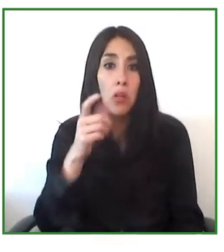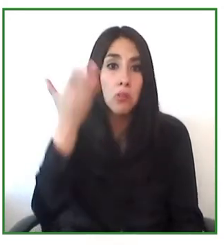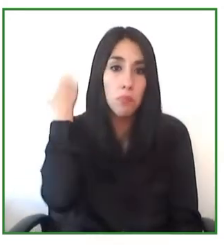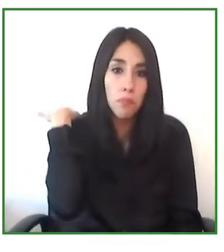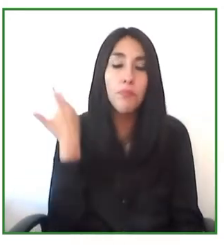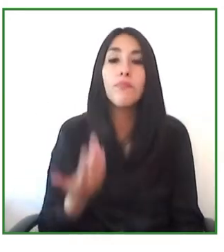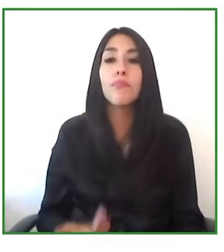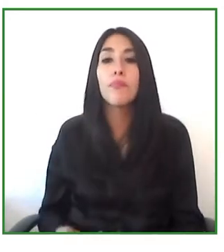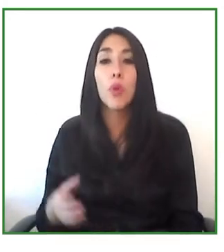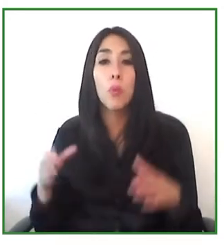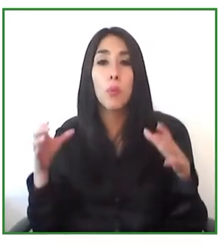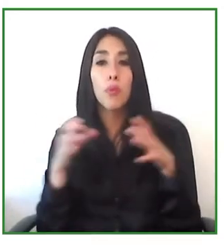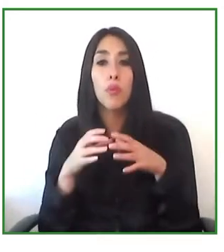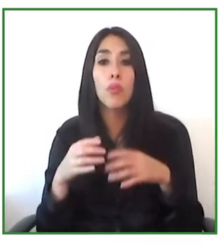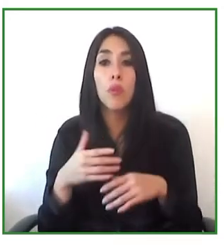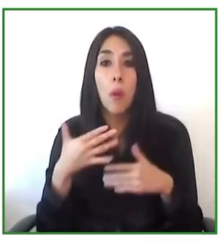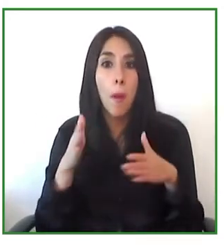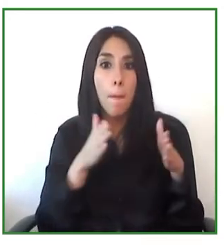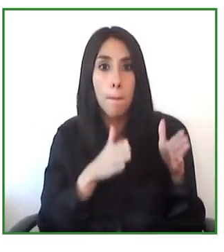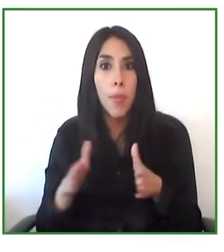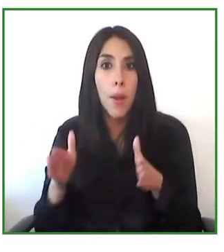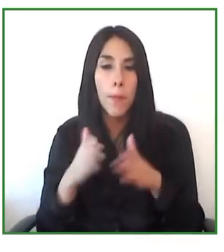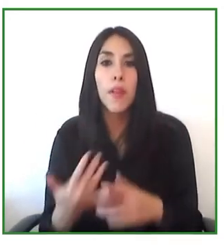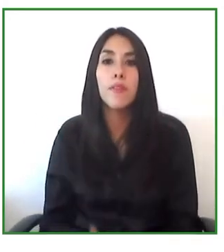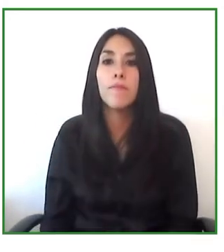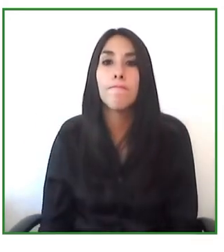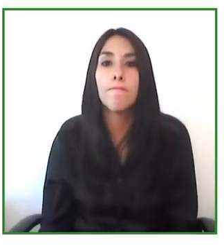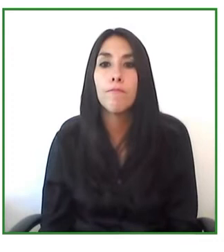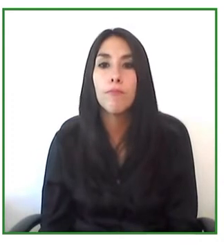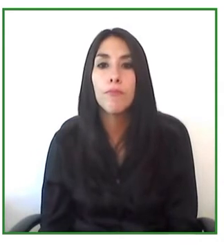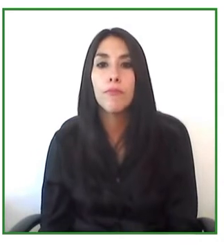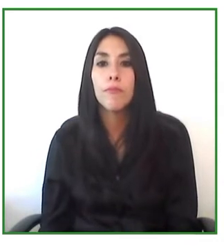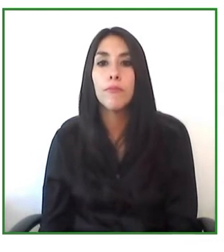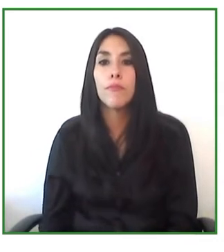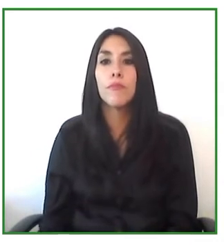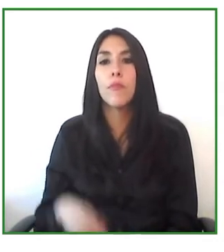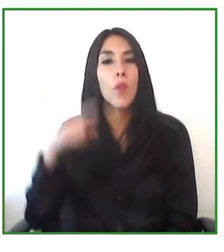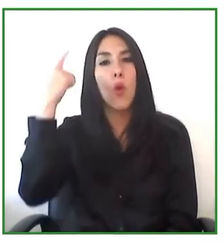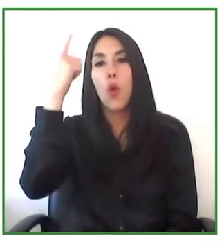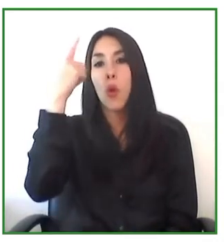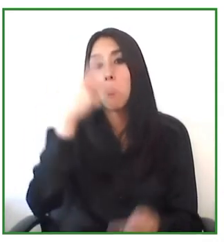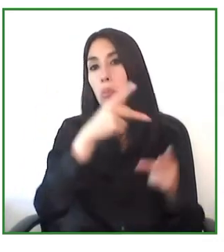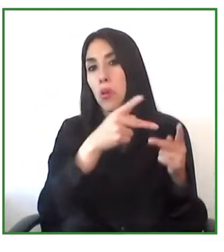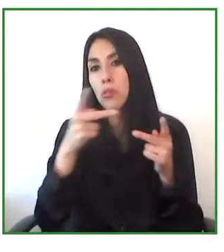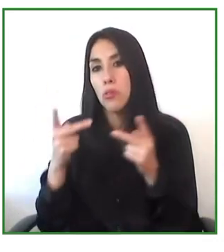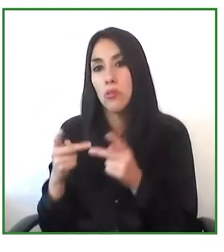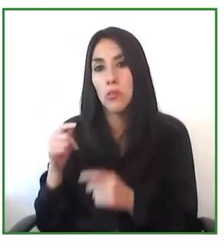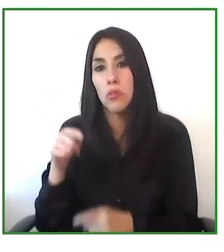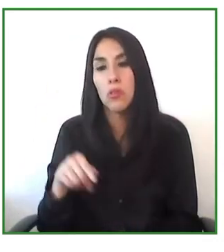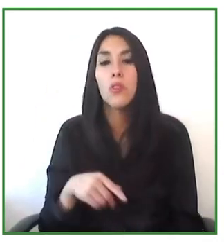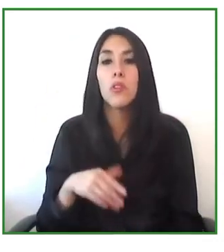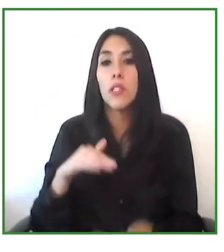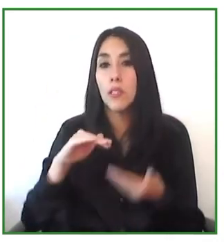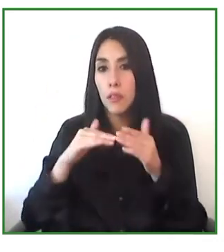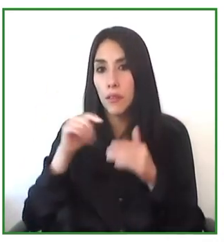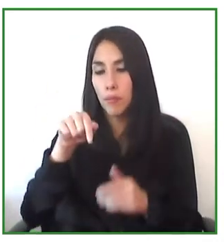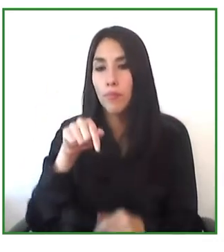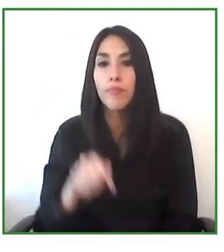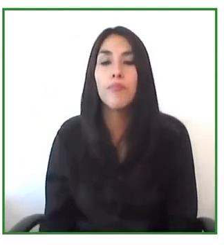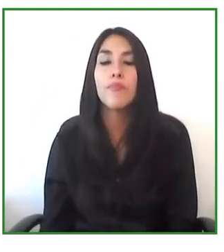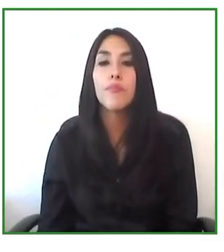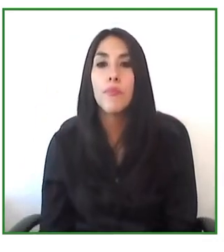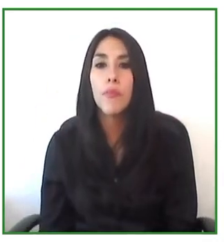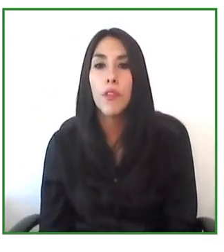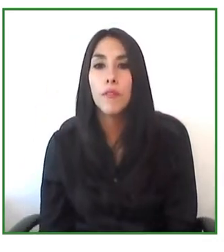Aguirre Recerda, INRPAC, como le decimos nosotros, y pudimos conversar con el equipo a los cuales ustedes le han hecho la